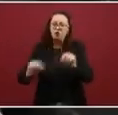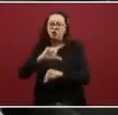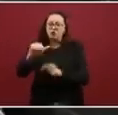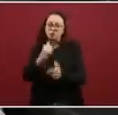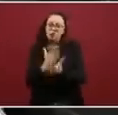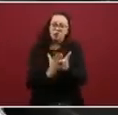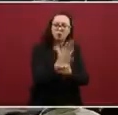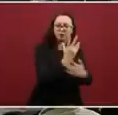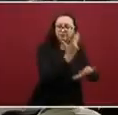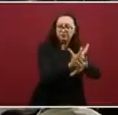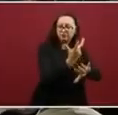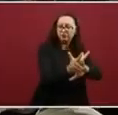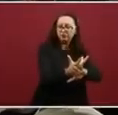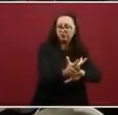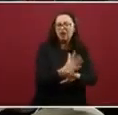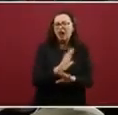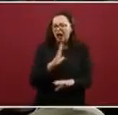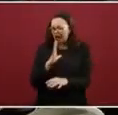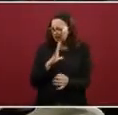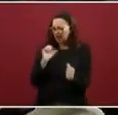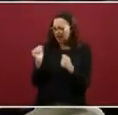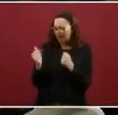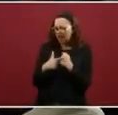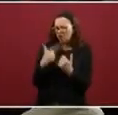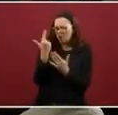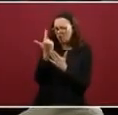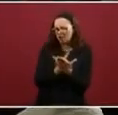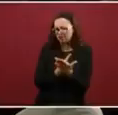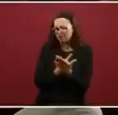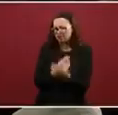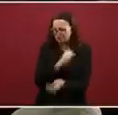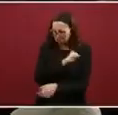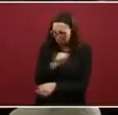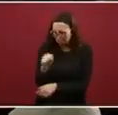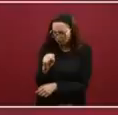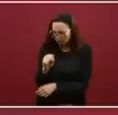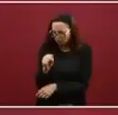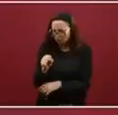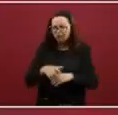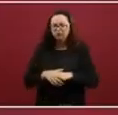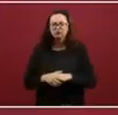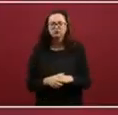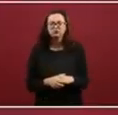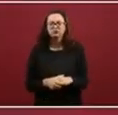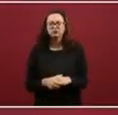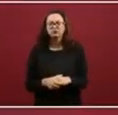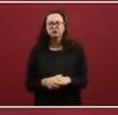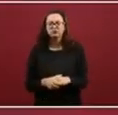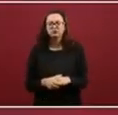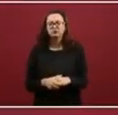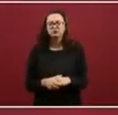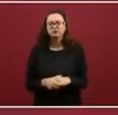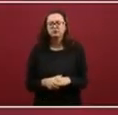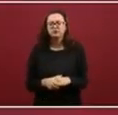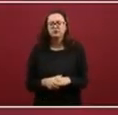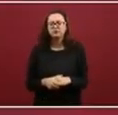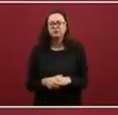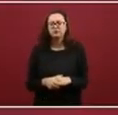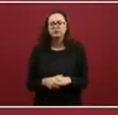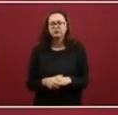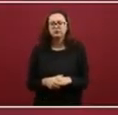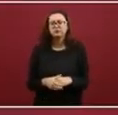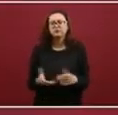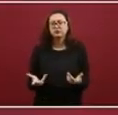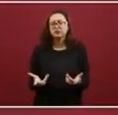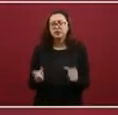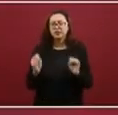argumento una lista o algo de migrantes peligrosos. El sistema de gestión migratoria regional